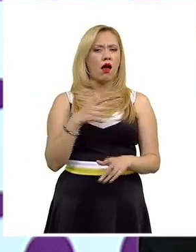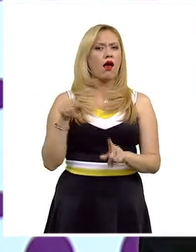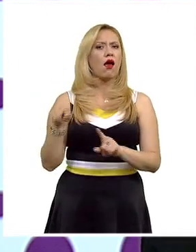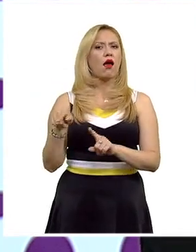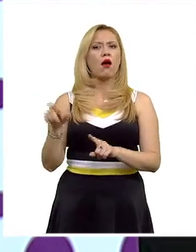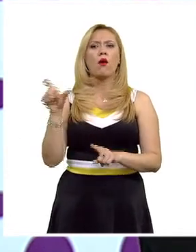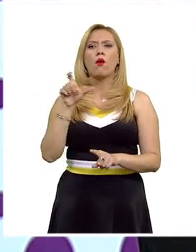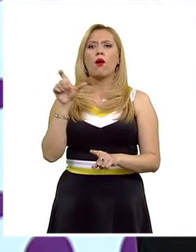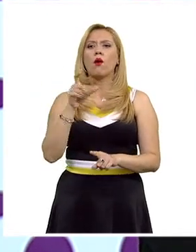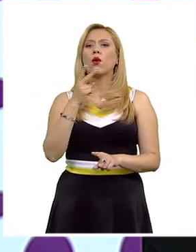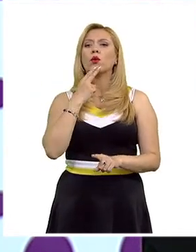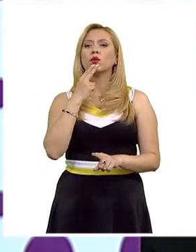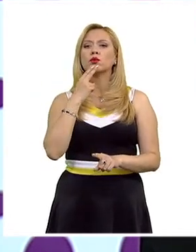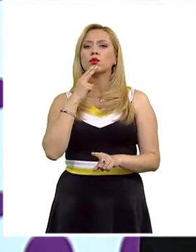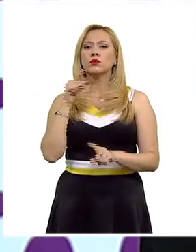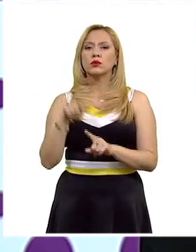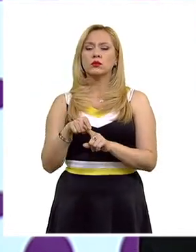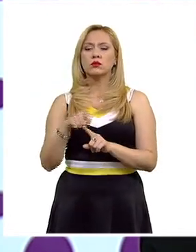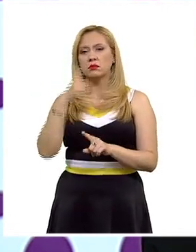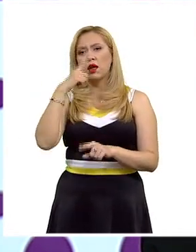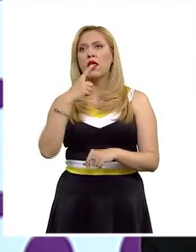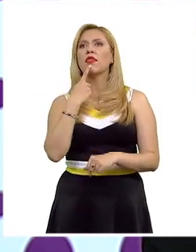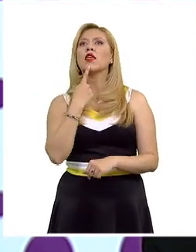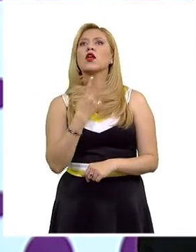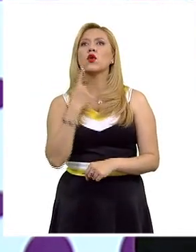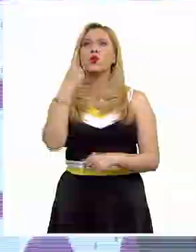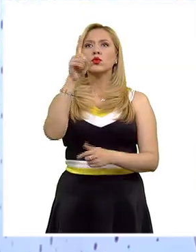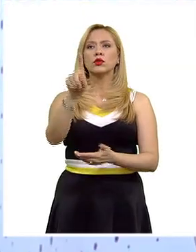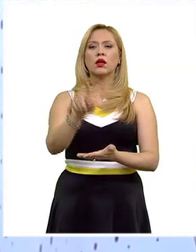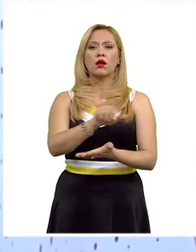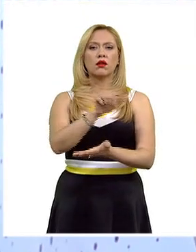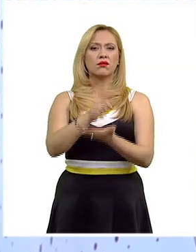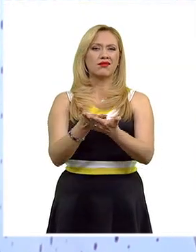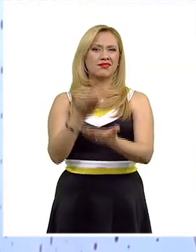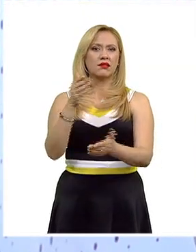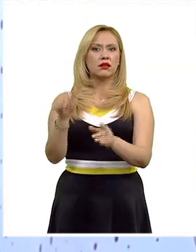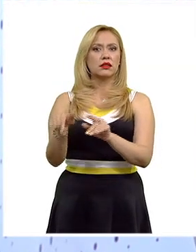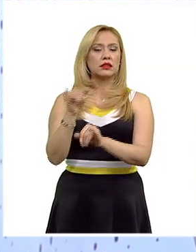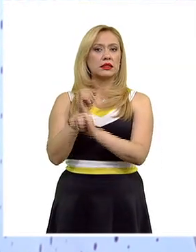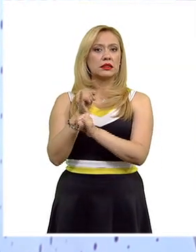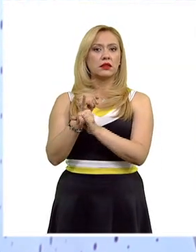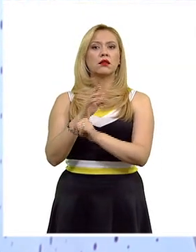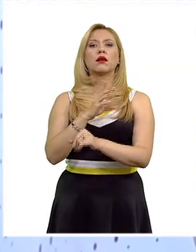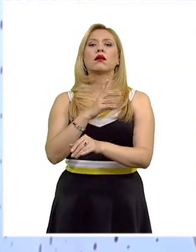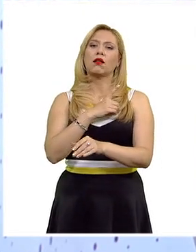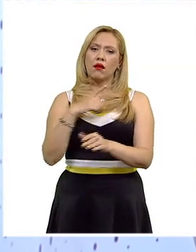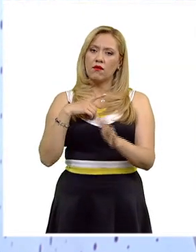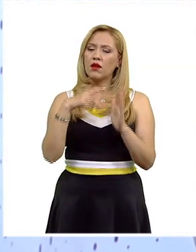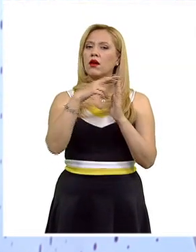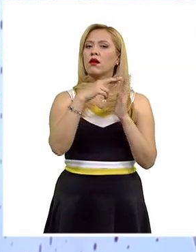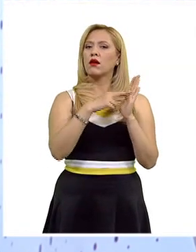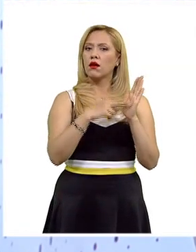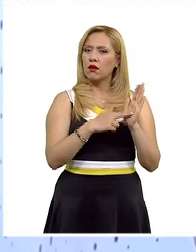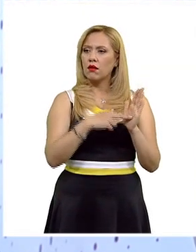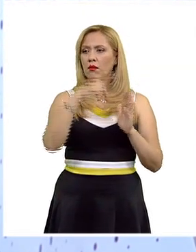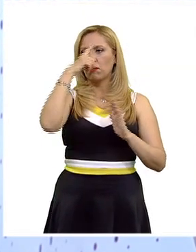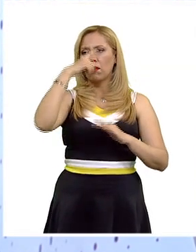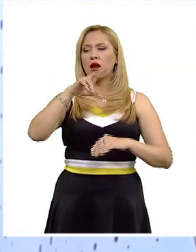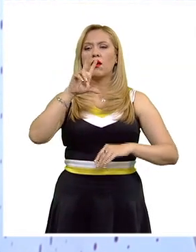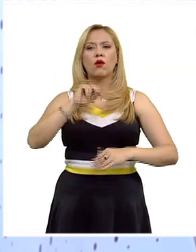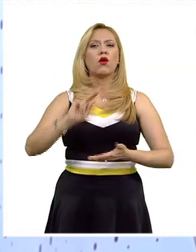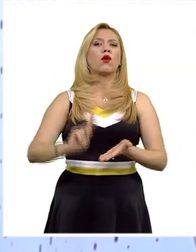cuando utilizamos estas plataformas de denuncia, ¿no? Porque sí que hay que tener un protocolo, una metodología, justo para que no